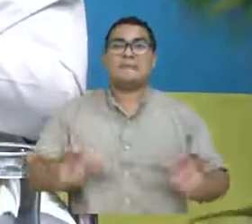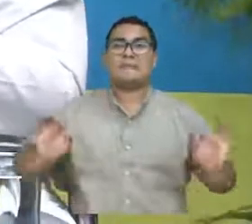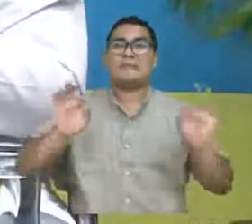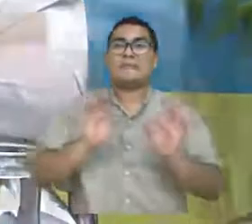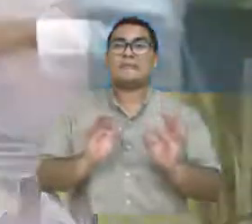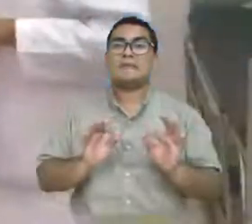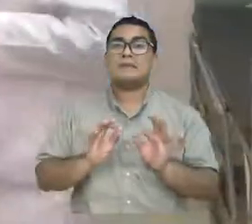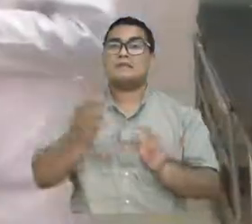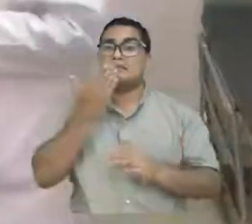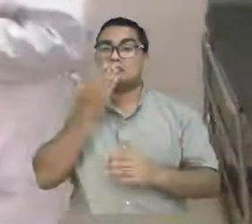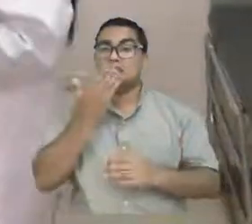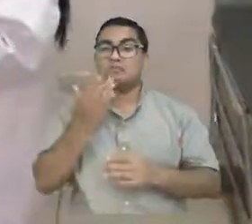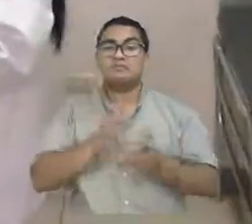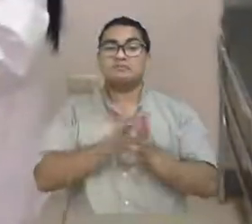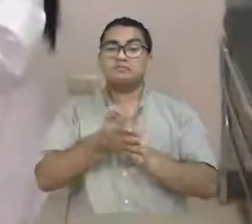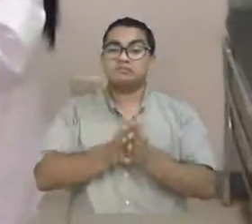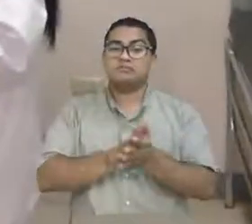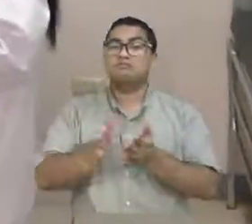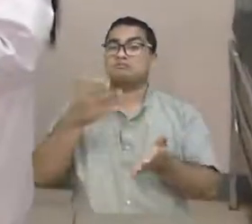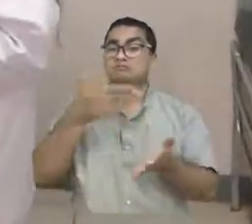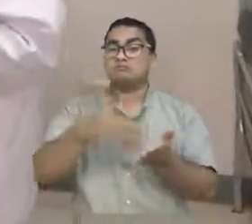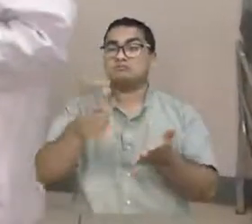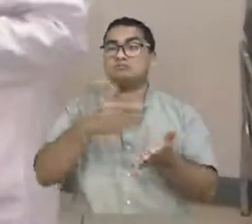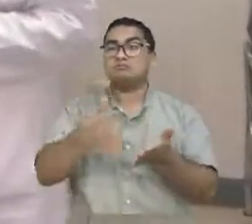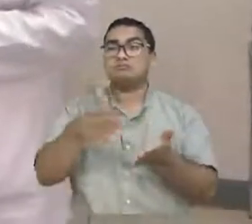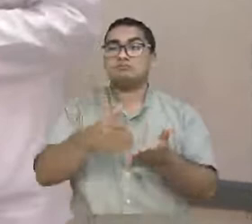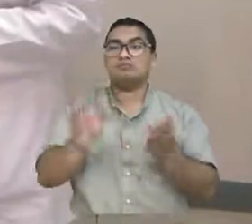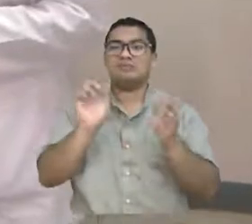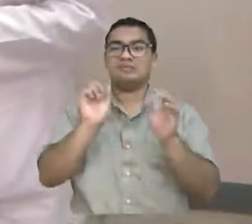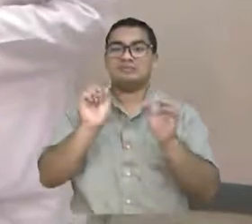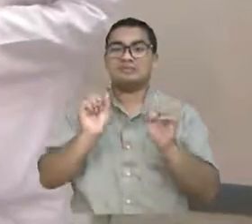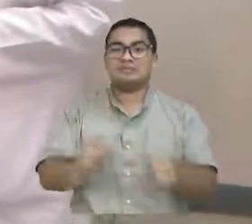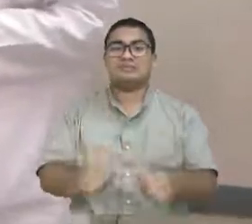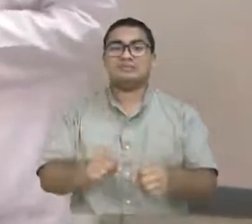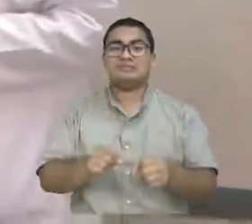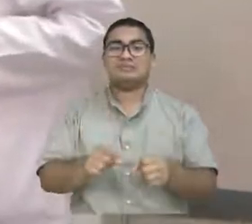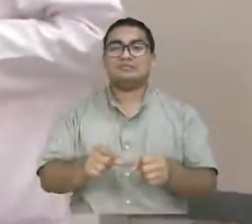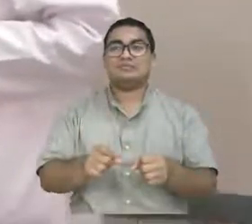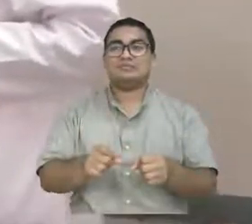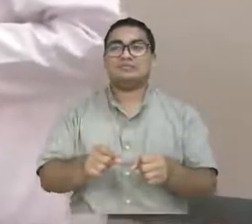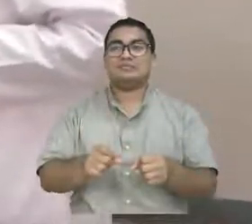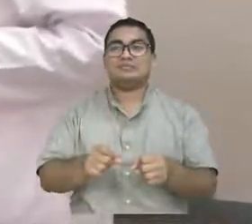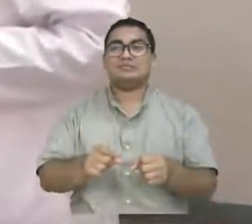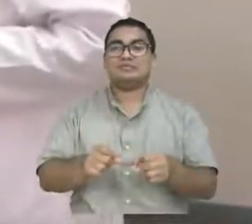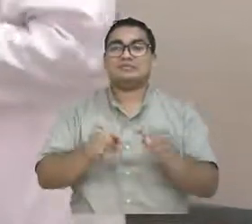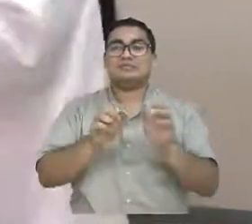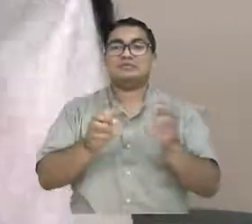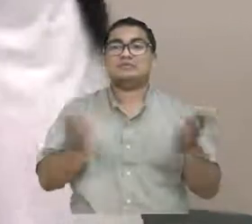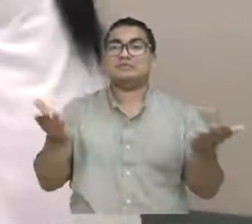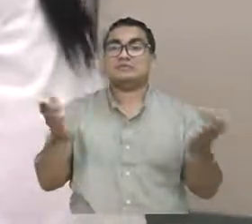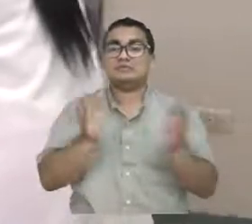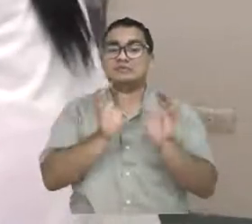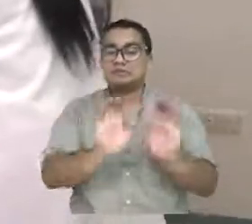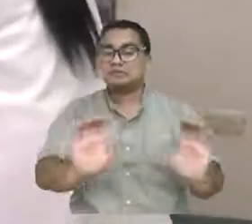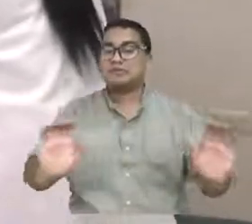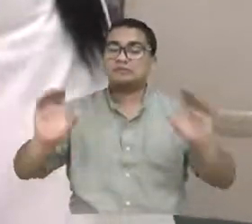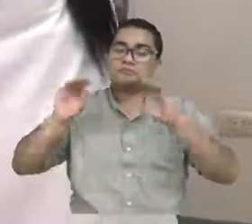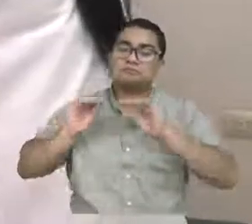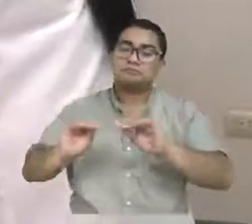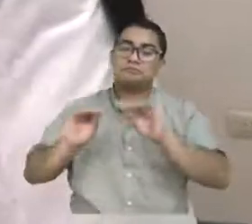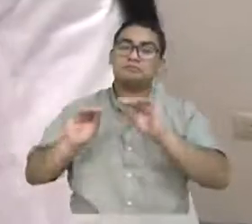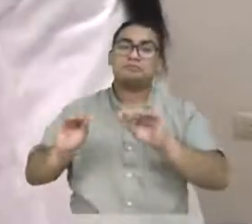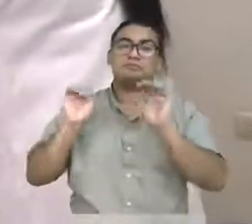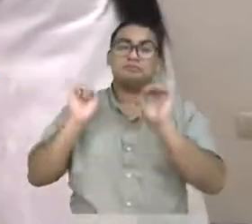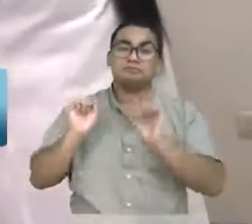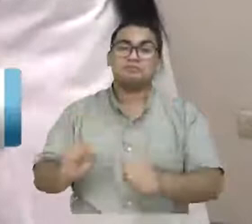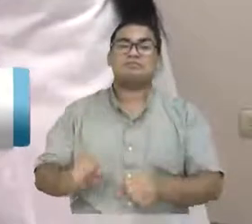forma de lavar las manos. Es muy sencilla, muy fácil de aplicar y hasta desde los niños podemos empezar a crear este hábito. De